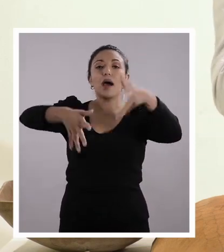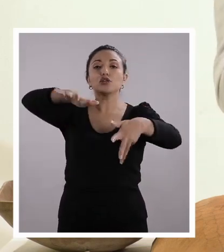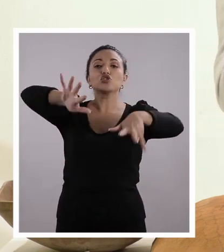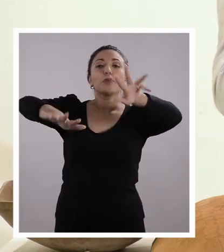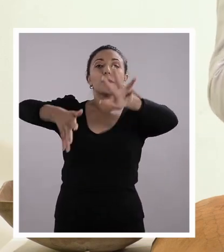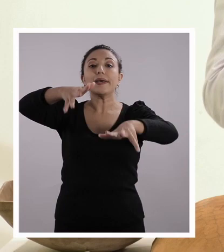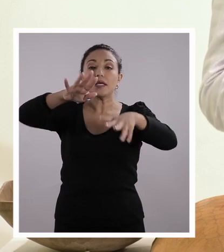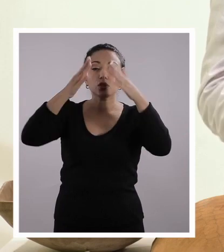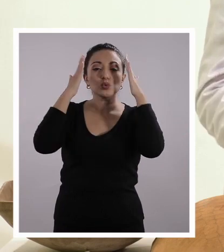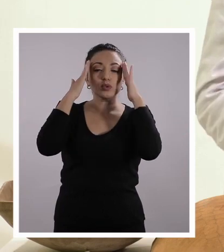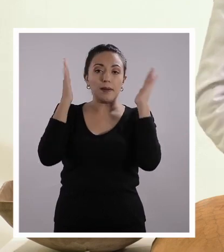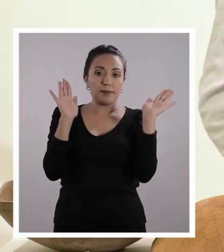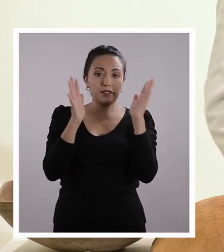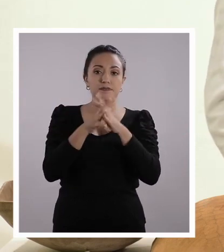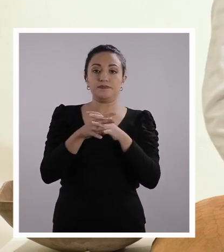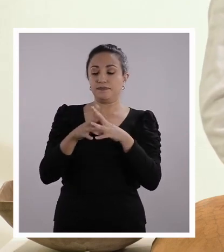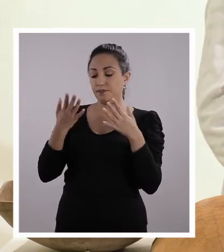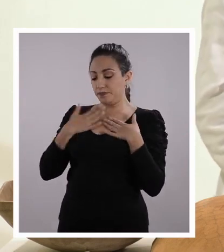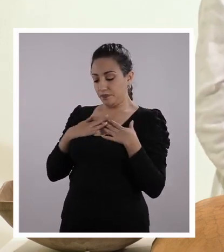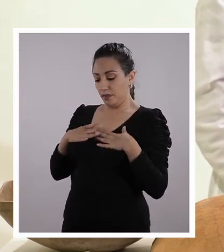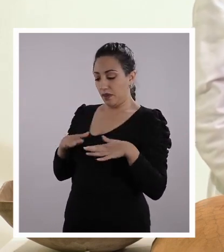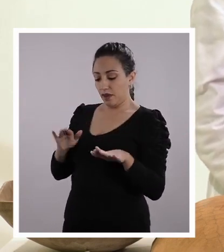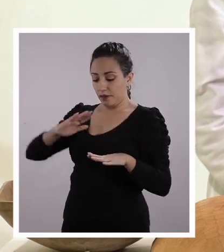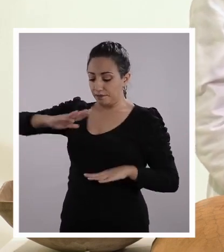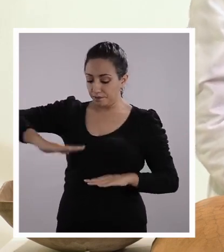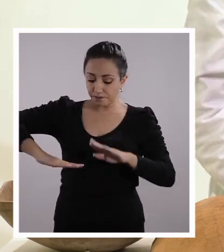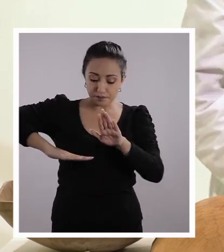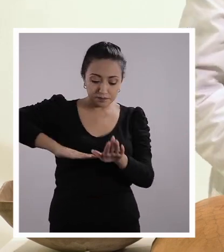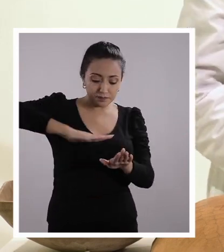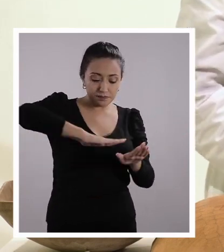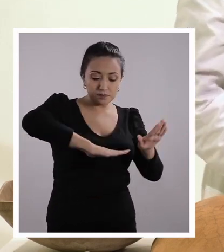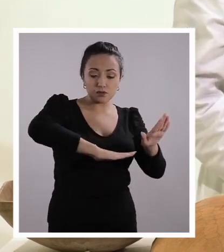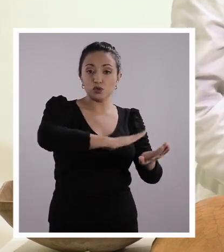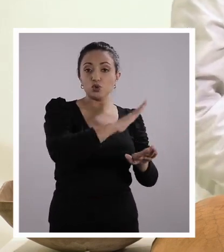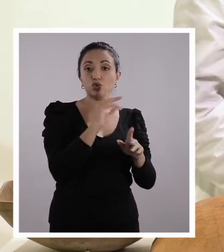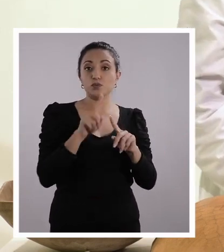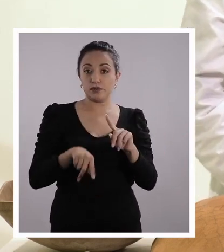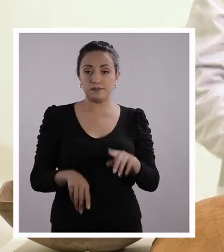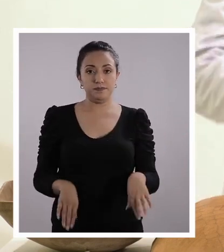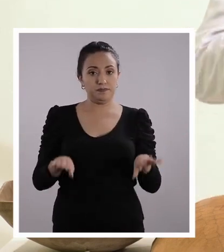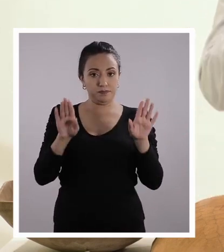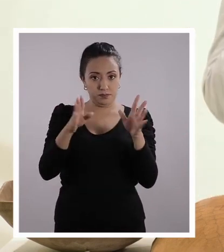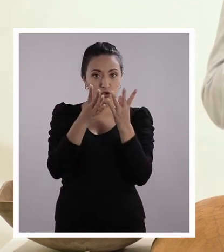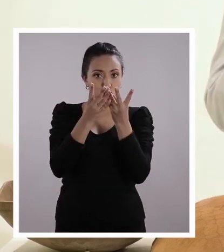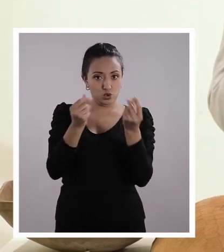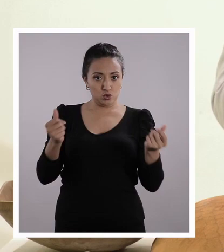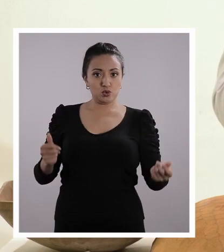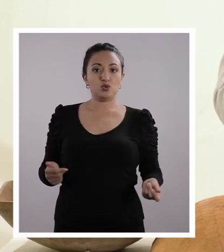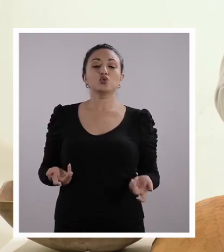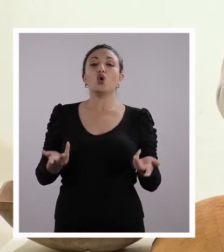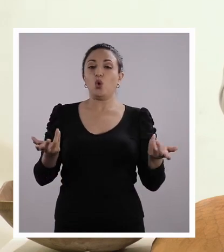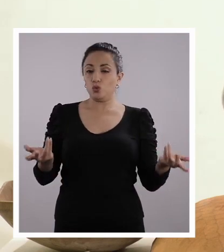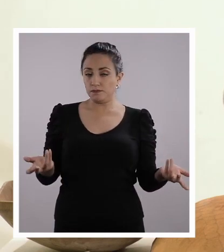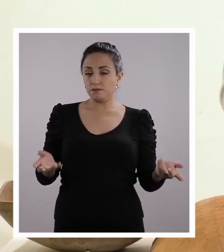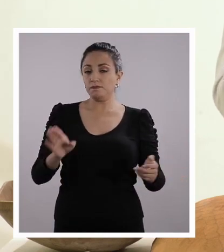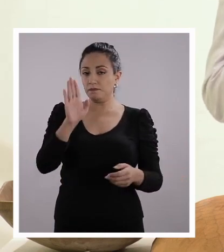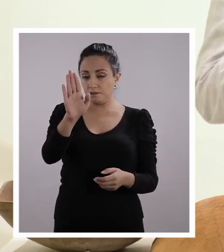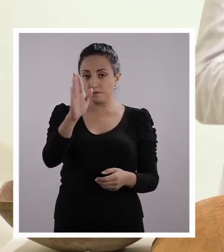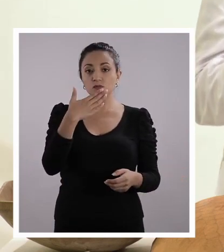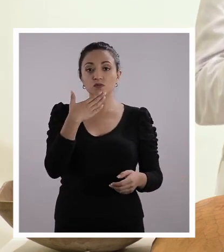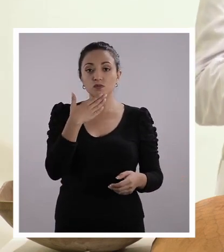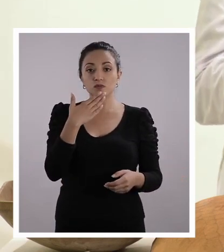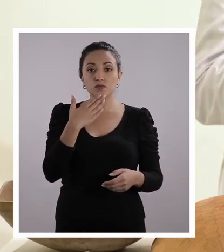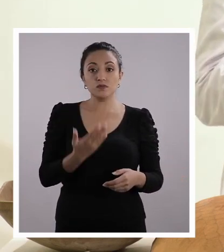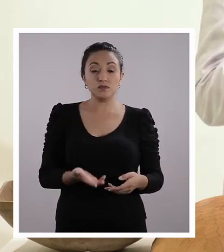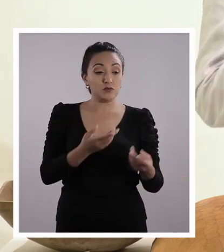un valor aproximado como dice la palabra yo me tranquilice pero ahora como hago para mí con las manos y por ejemplo no es la siguiente solución a este